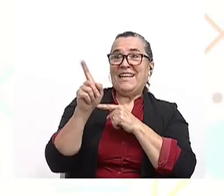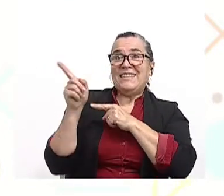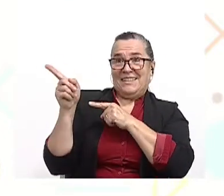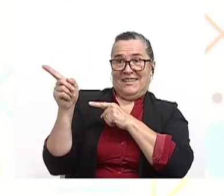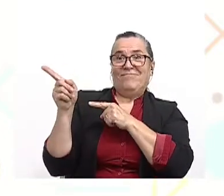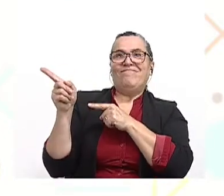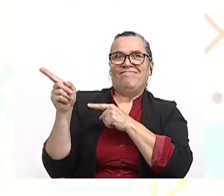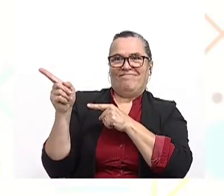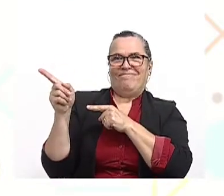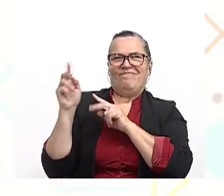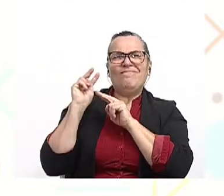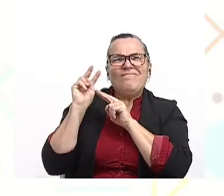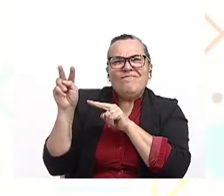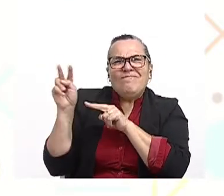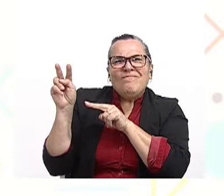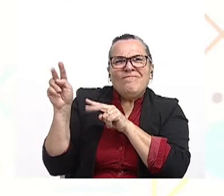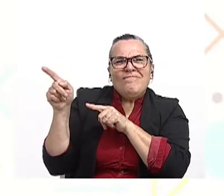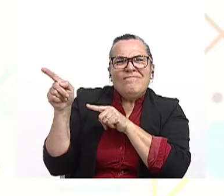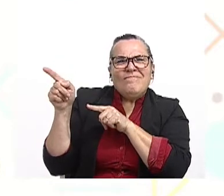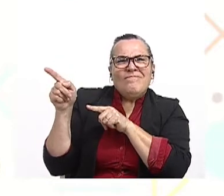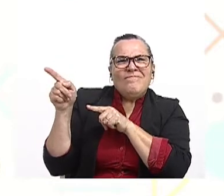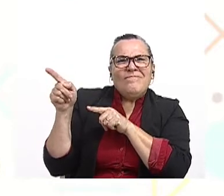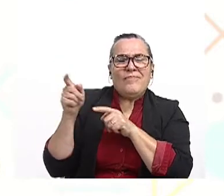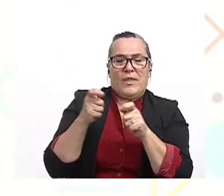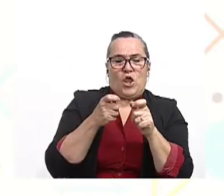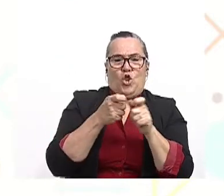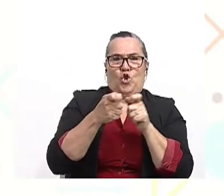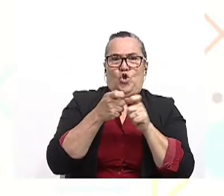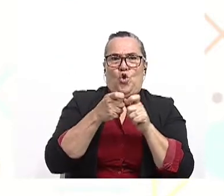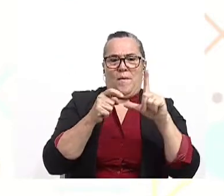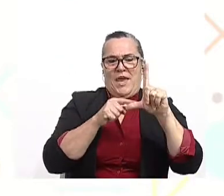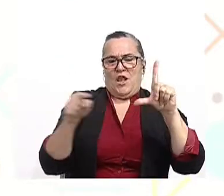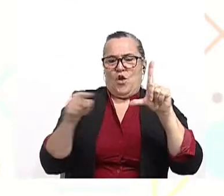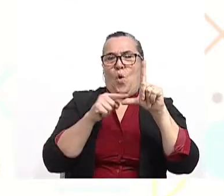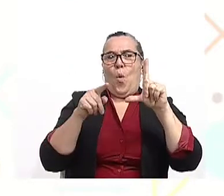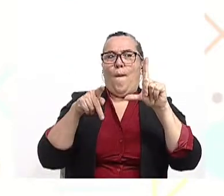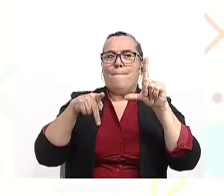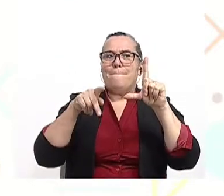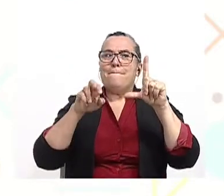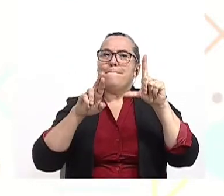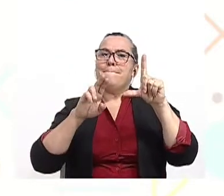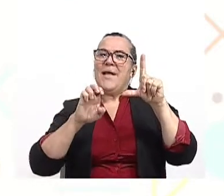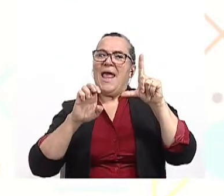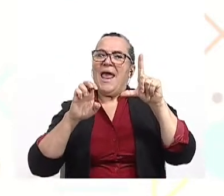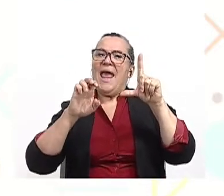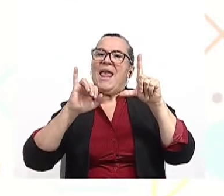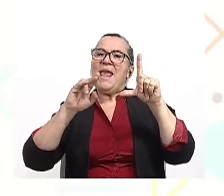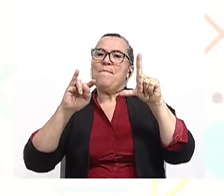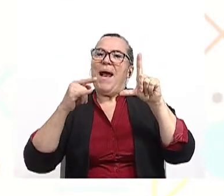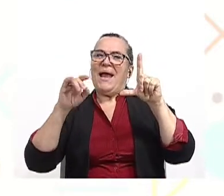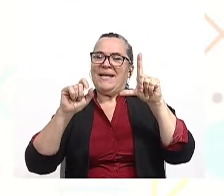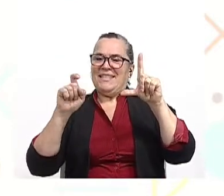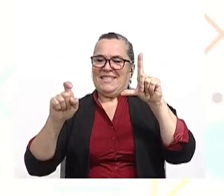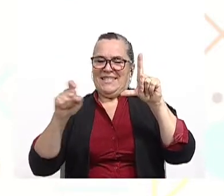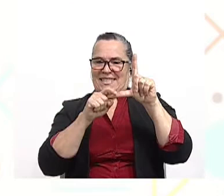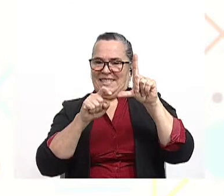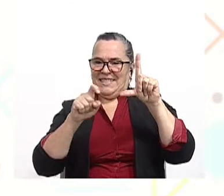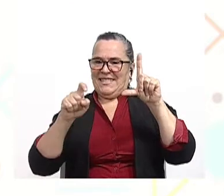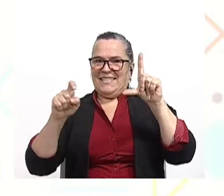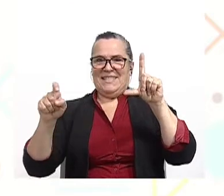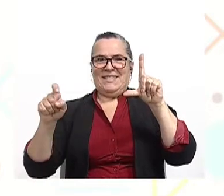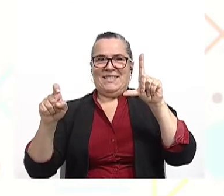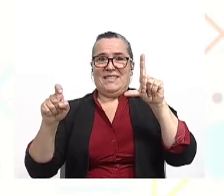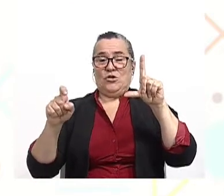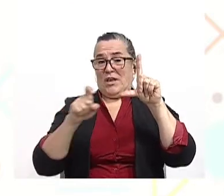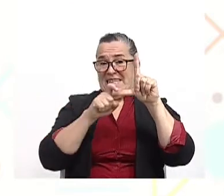Entonces, observemos que en el dominio es el conjunto de las preimágenes, las x. Entonces vamos a sustituir